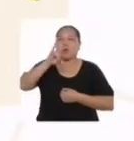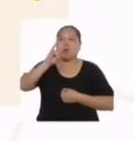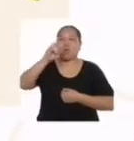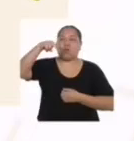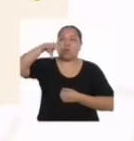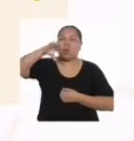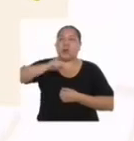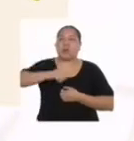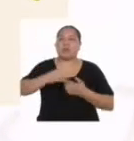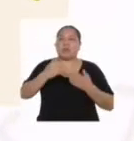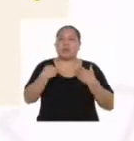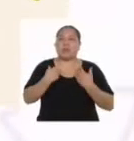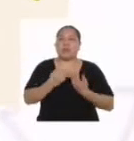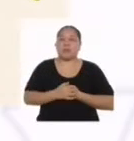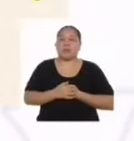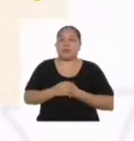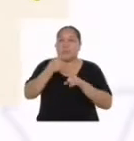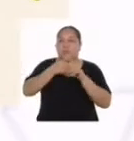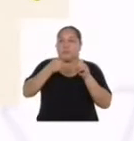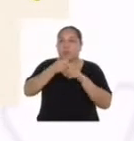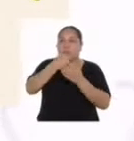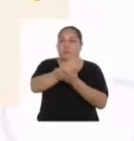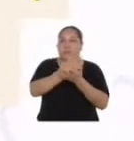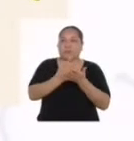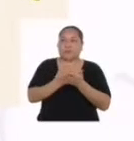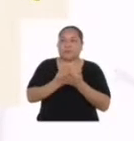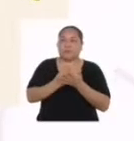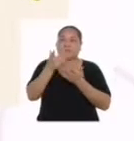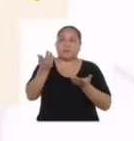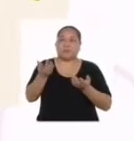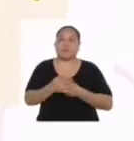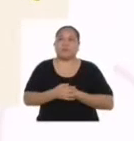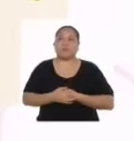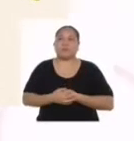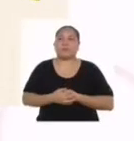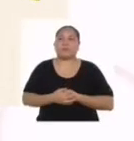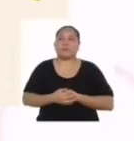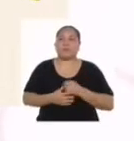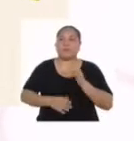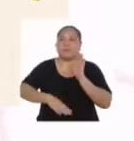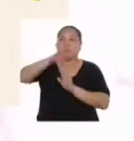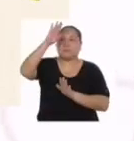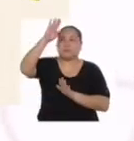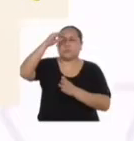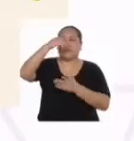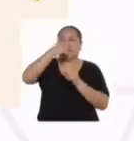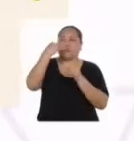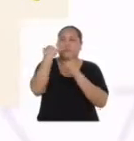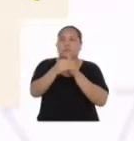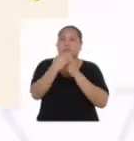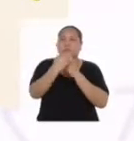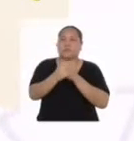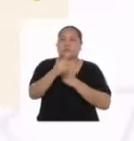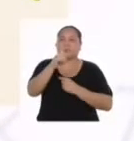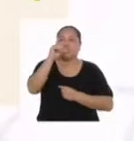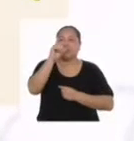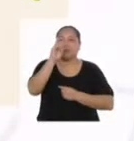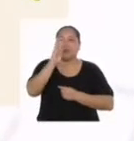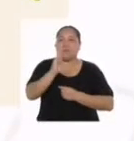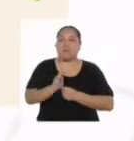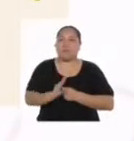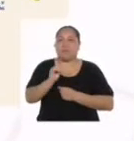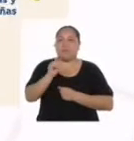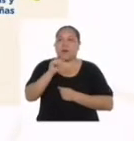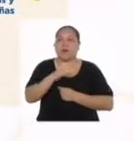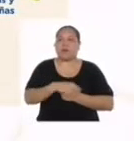cuenca hidrográfica está compuesta por determinadas partes, las cuales pueden ser alta, media y baja. En la